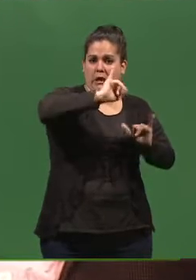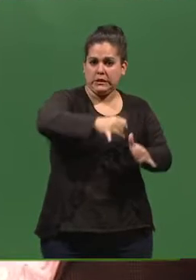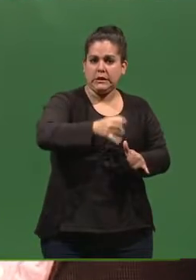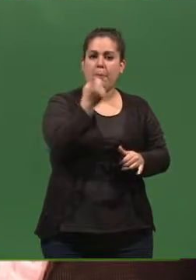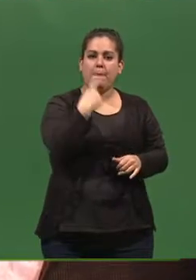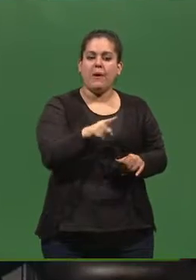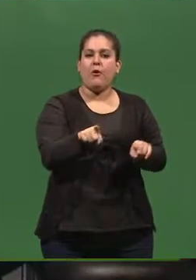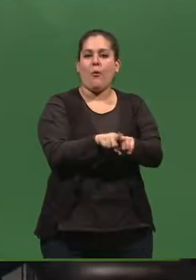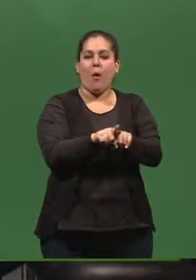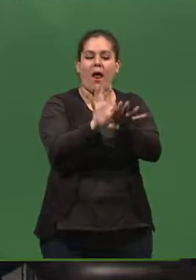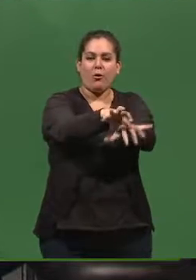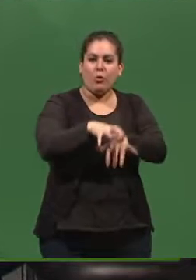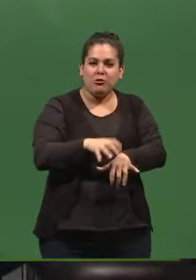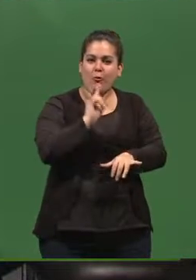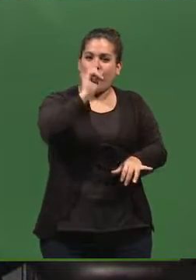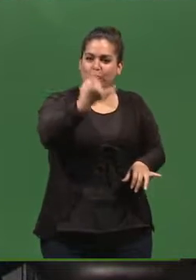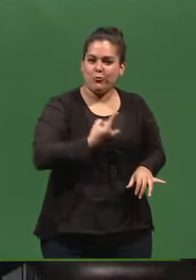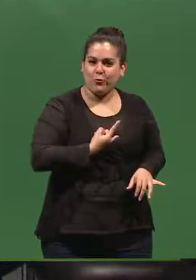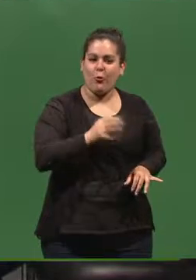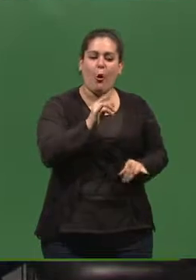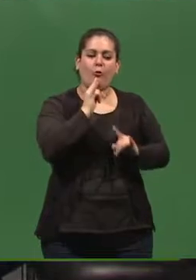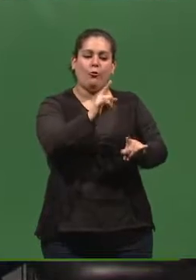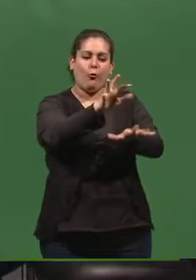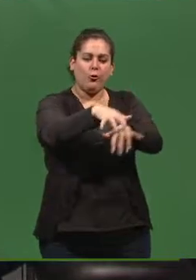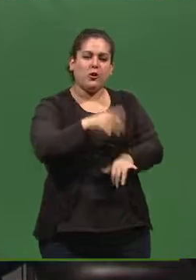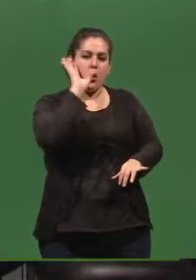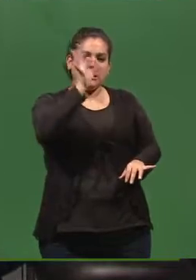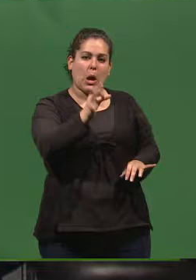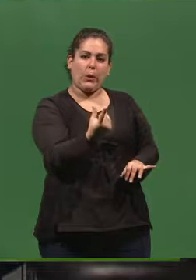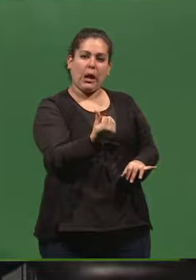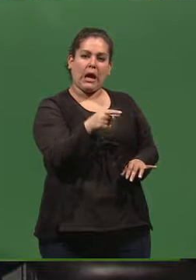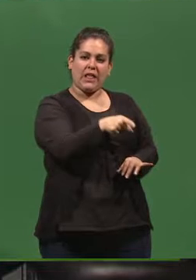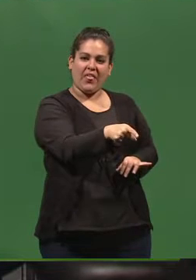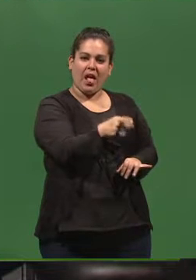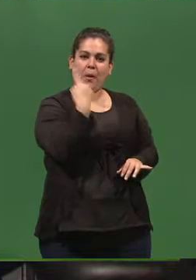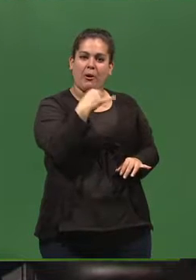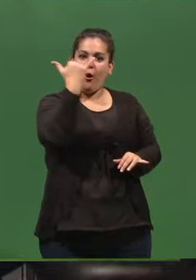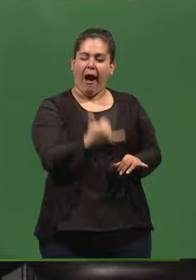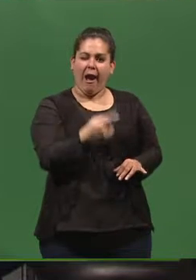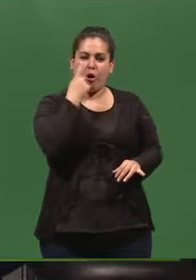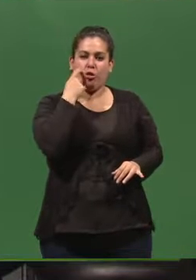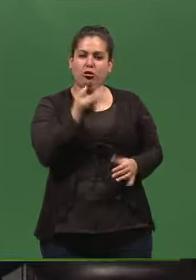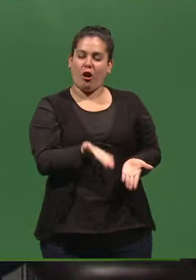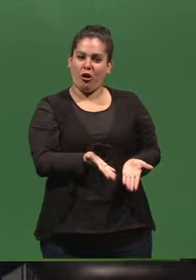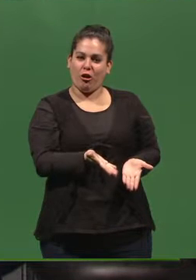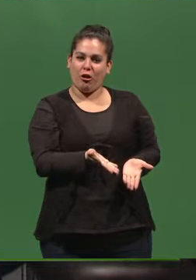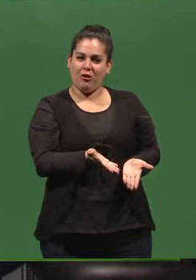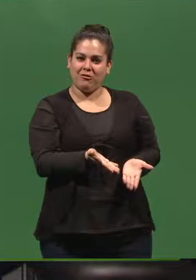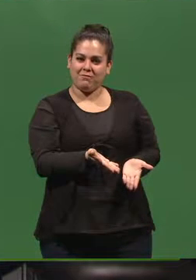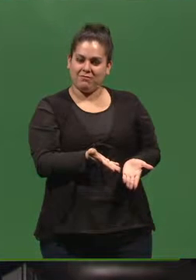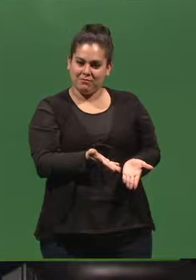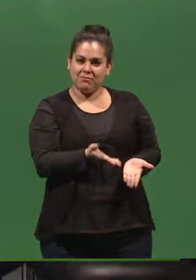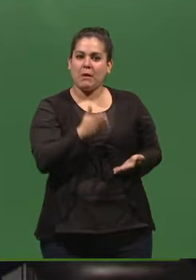mediante, como te decía, o sea, una cuestión de autocultivo, dispensario, etcétera, de una forma regulada y también tener un control sobre la calidad de esa sustancia. La